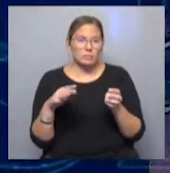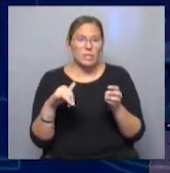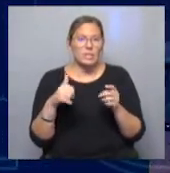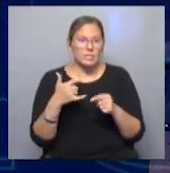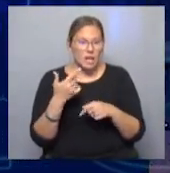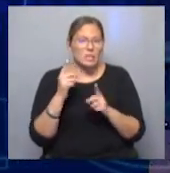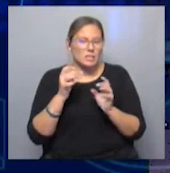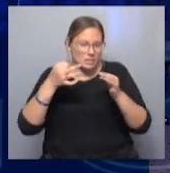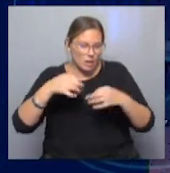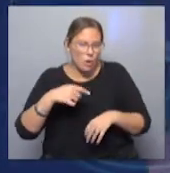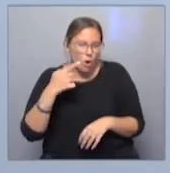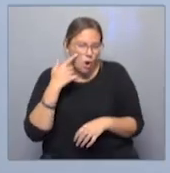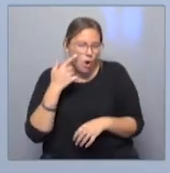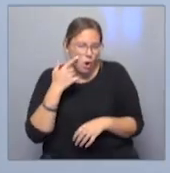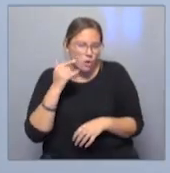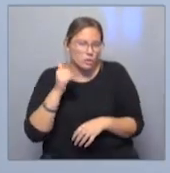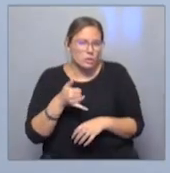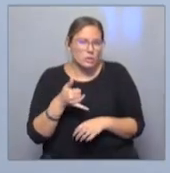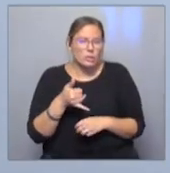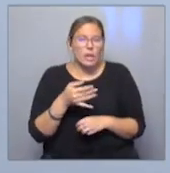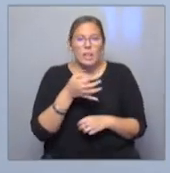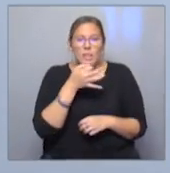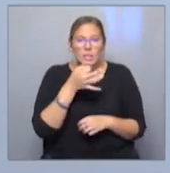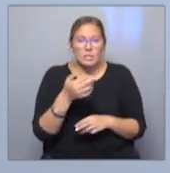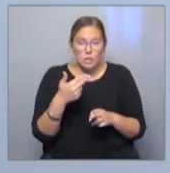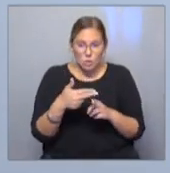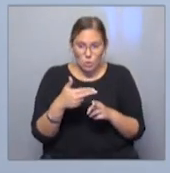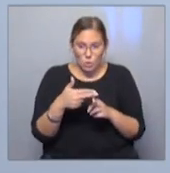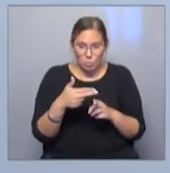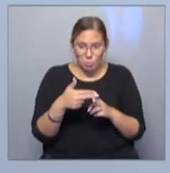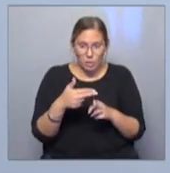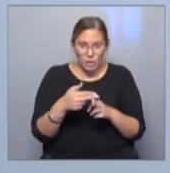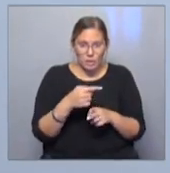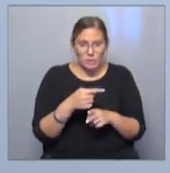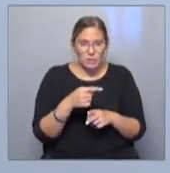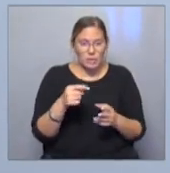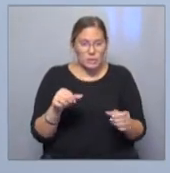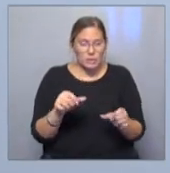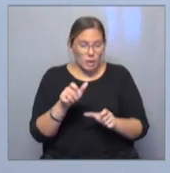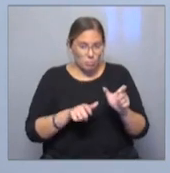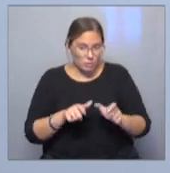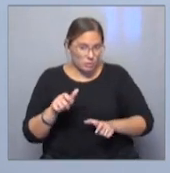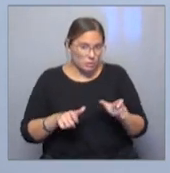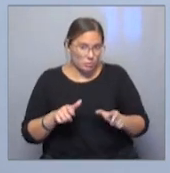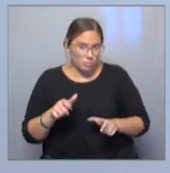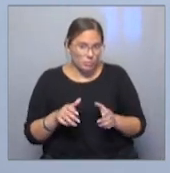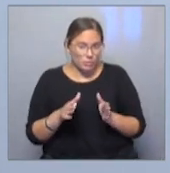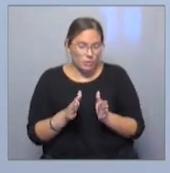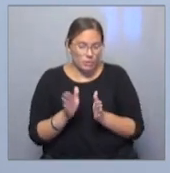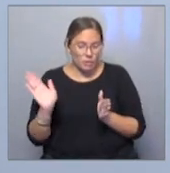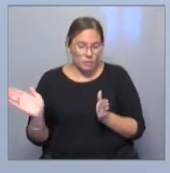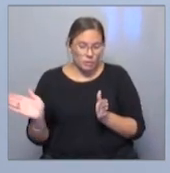los deben de conocer. Les paso a decir los nombrecitos que tenemos acá, de derecha